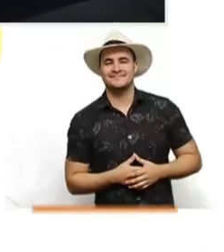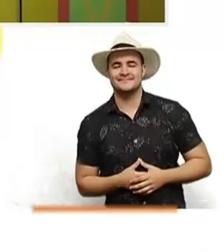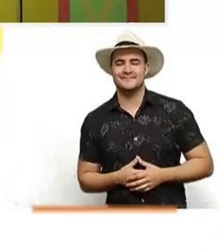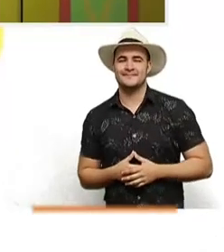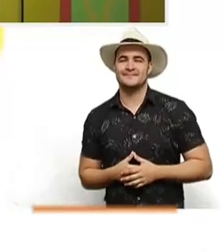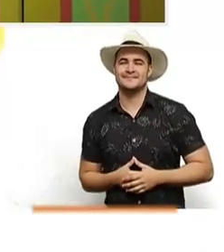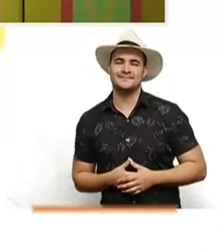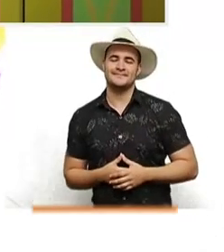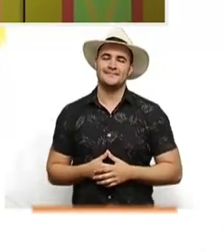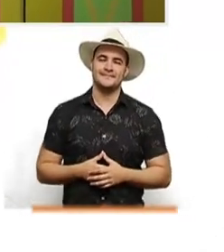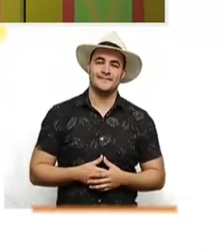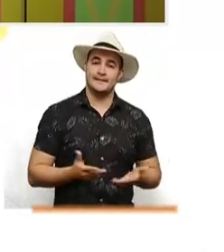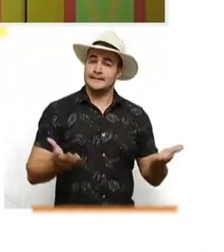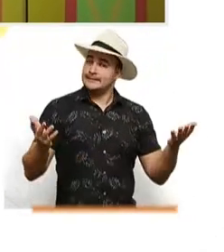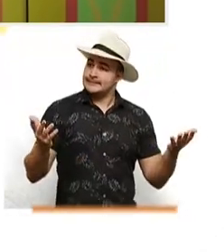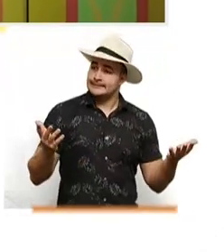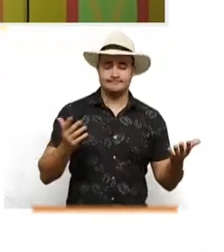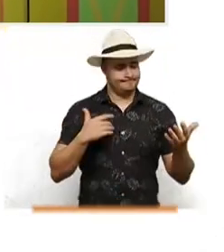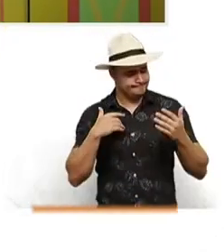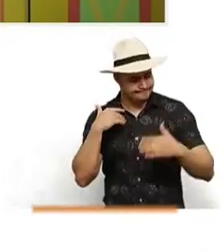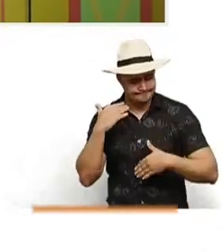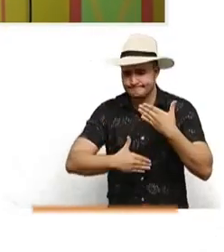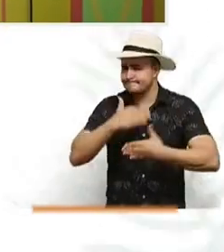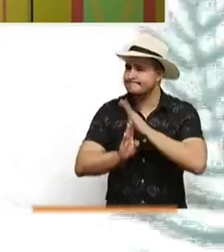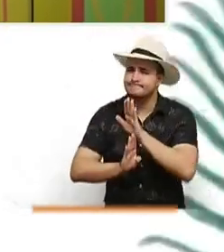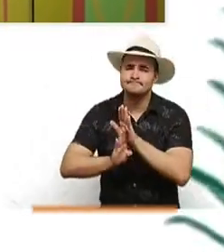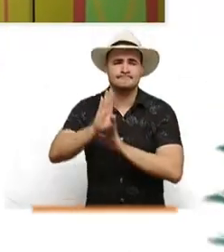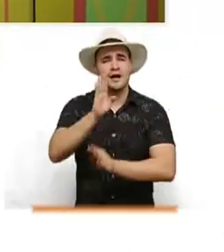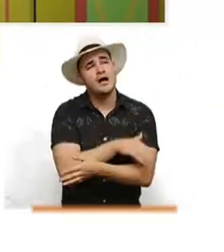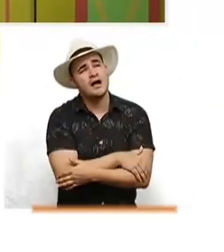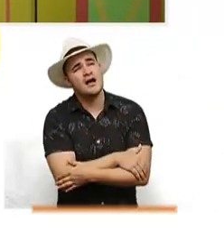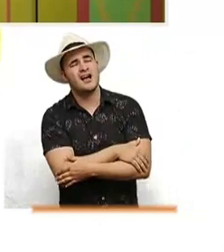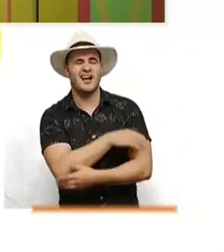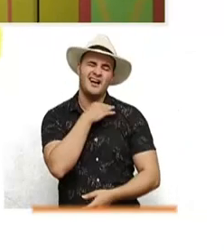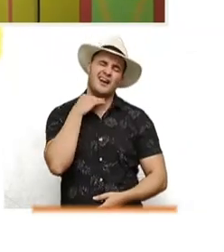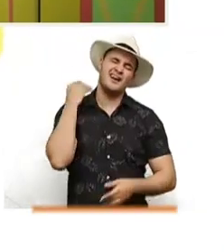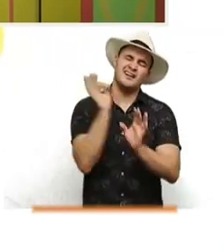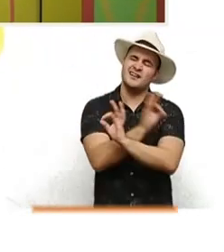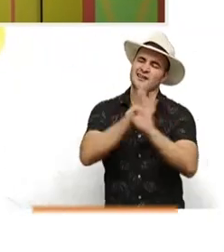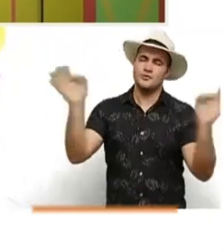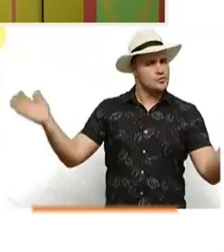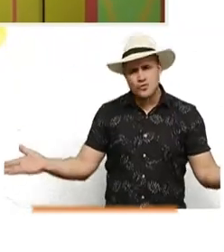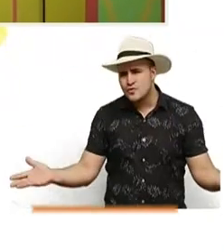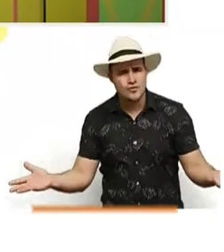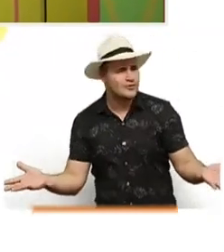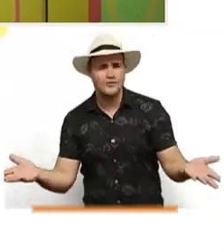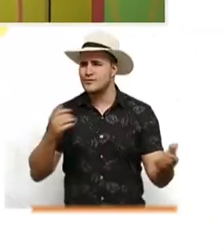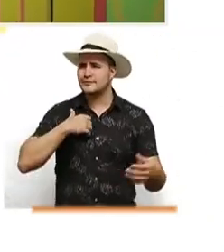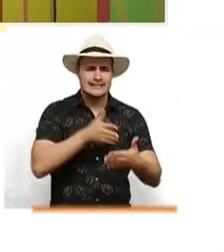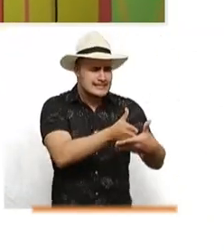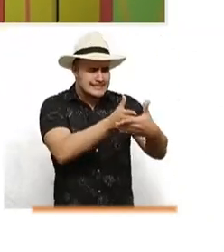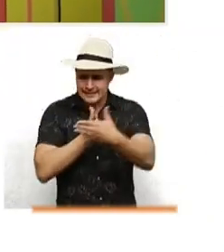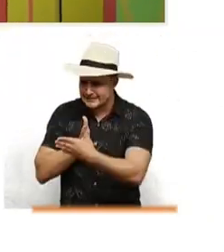Hay que salir adelante, nunca te puedes rendir. El obstáculo